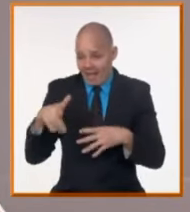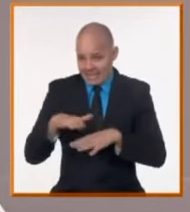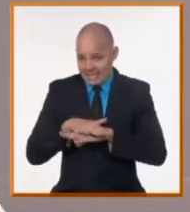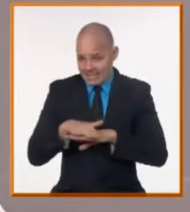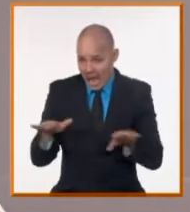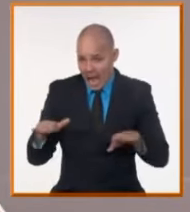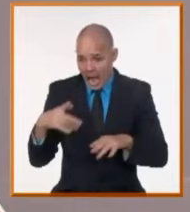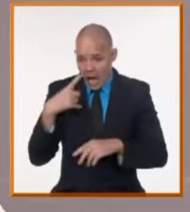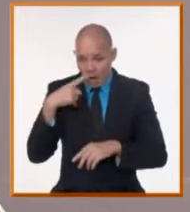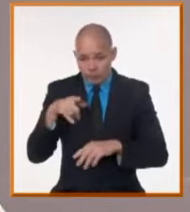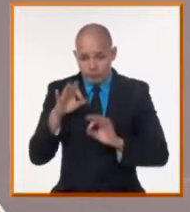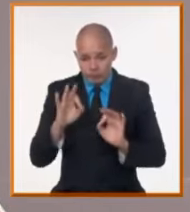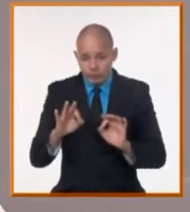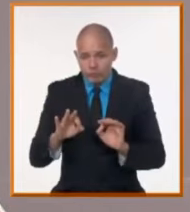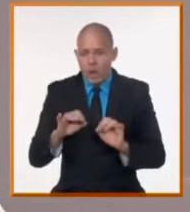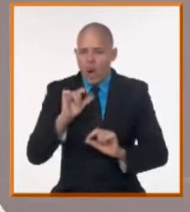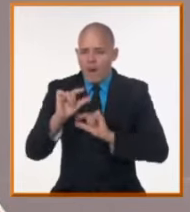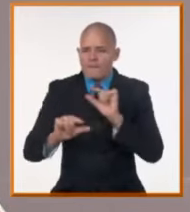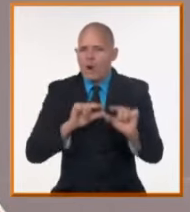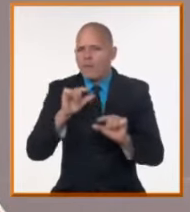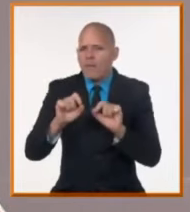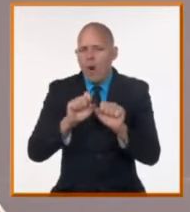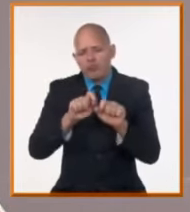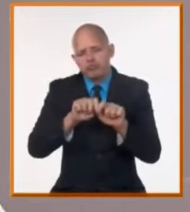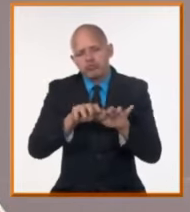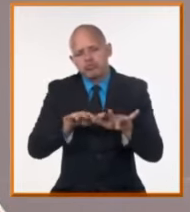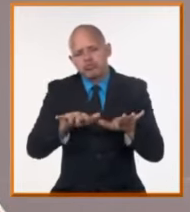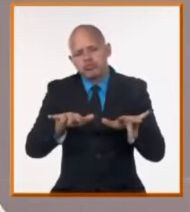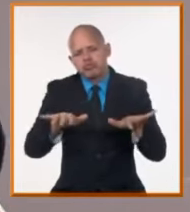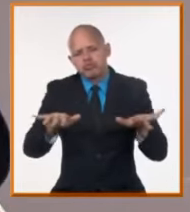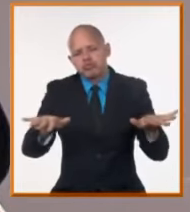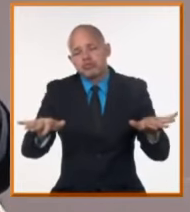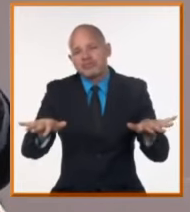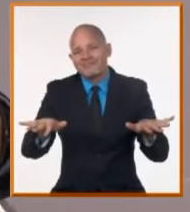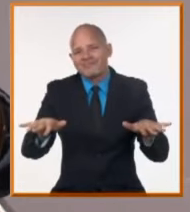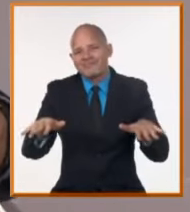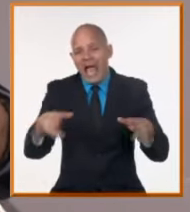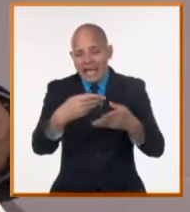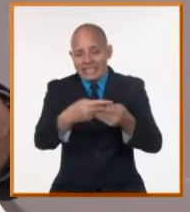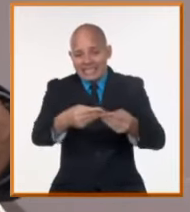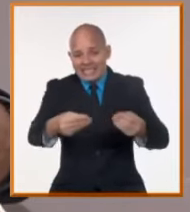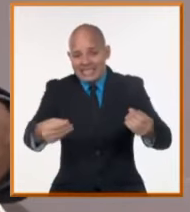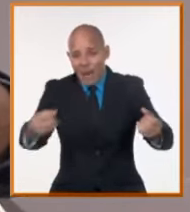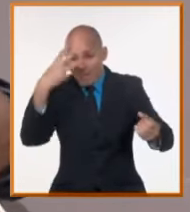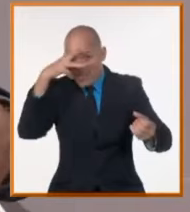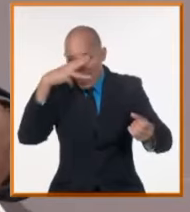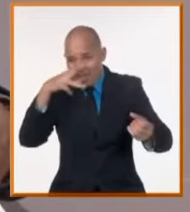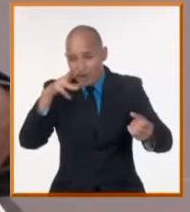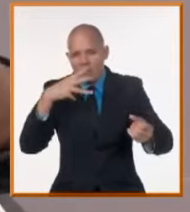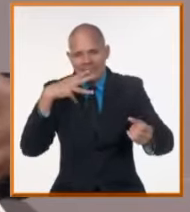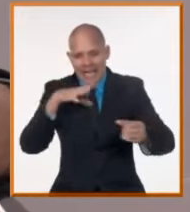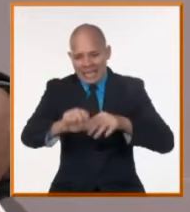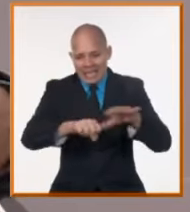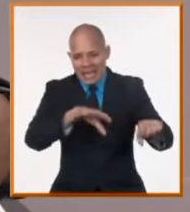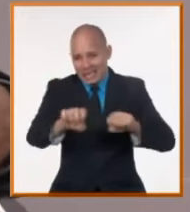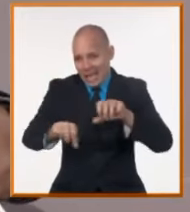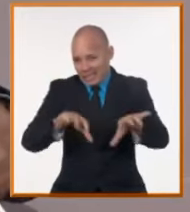proceso en lo fundamental de expansión continental, sí, están transitando de la etapa de ser un país